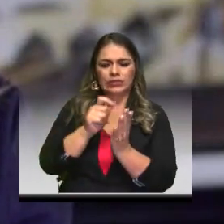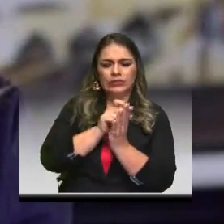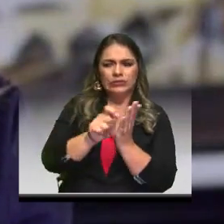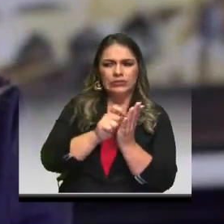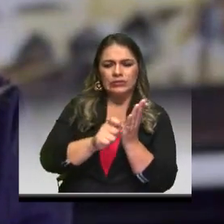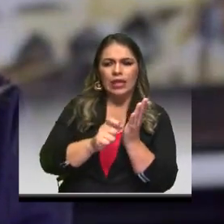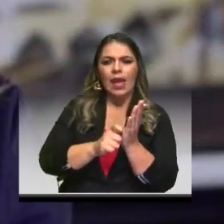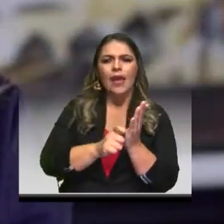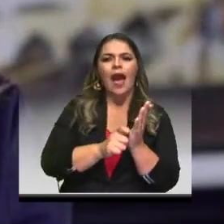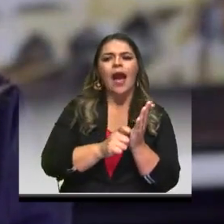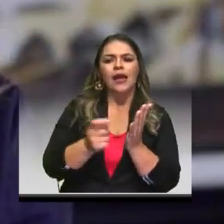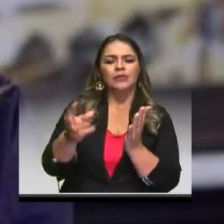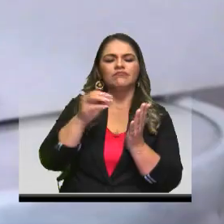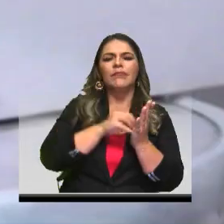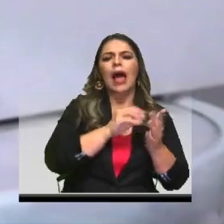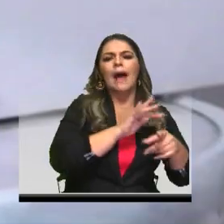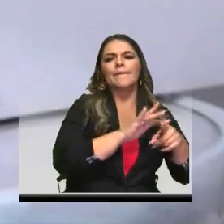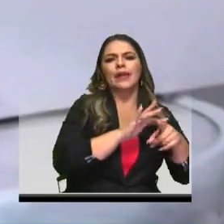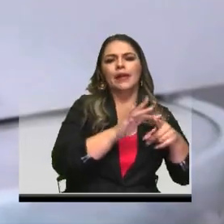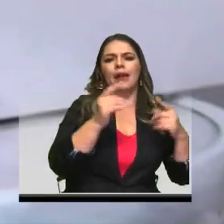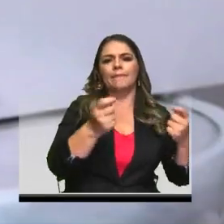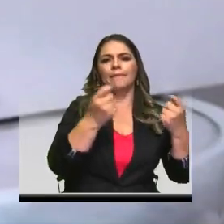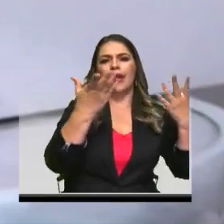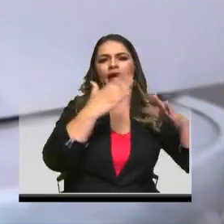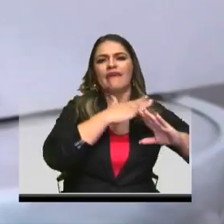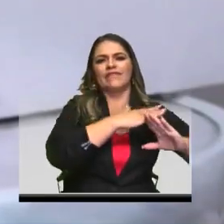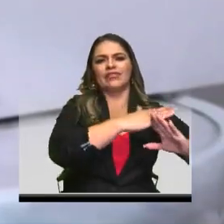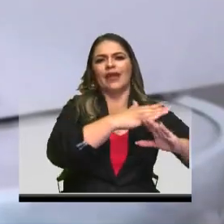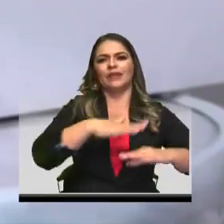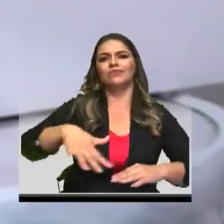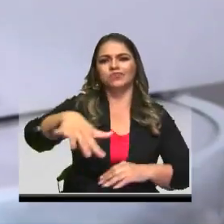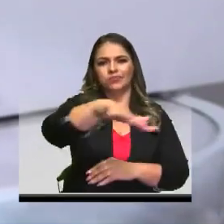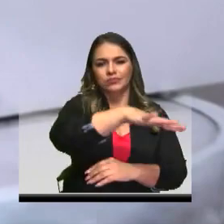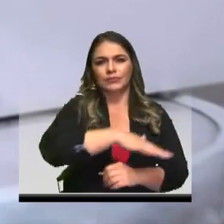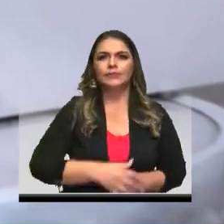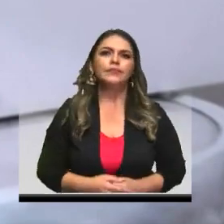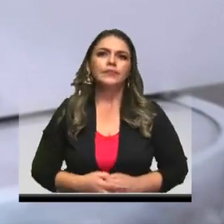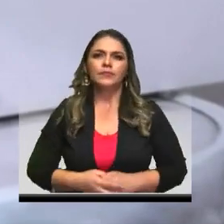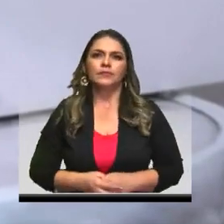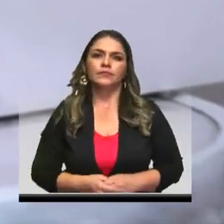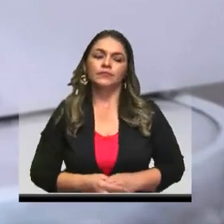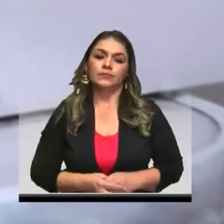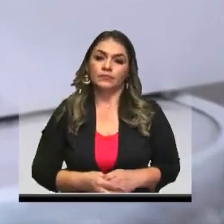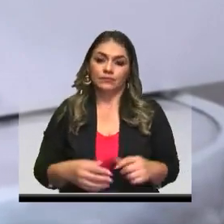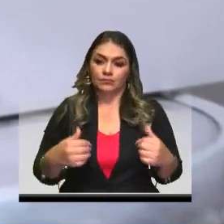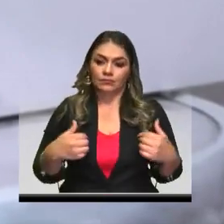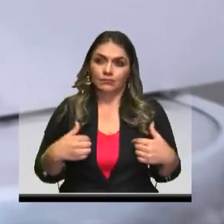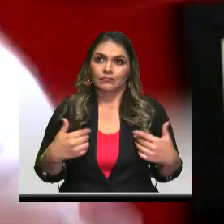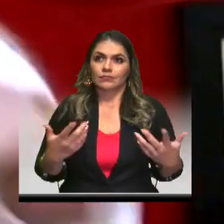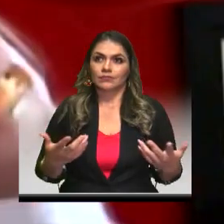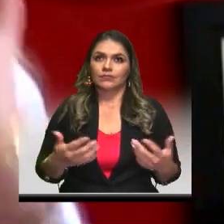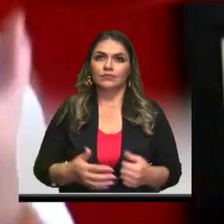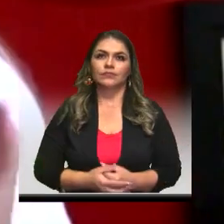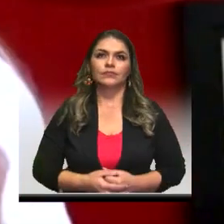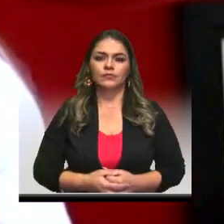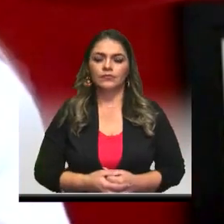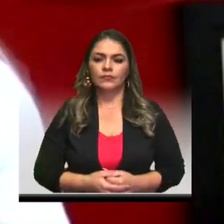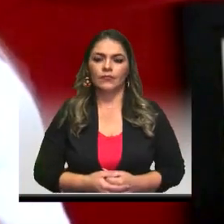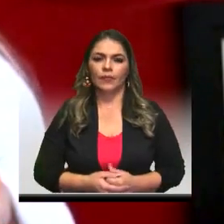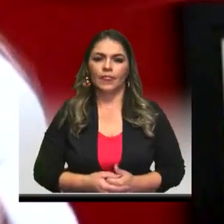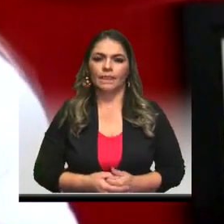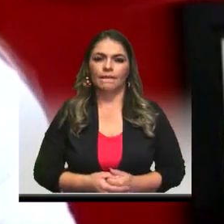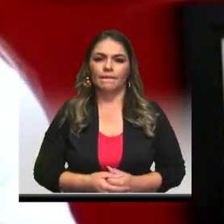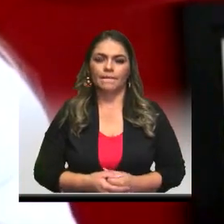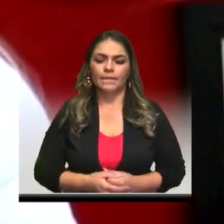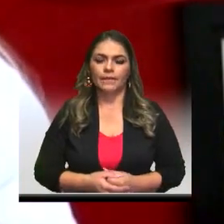en los que apenas vienen, es una maravilla. Si yo no tuviera esperanza en que pueden ser incluso